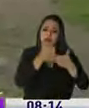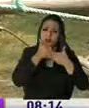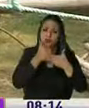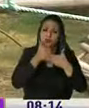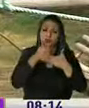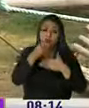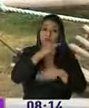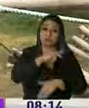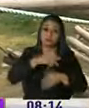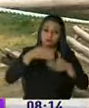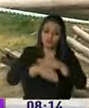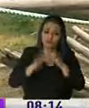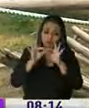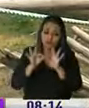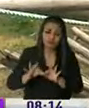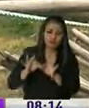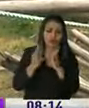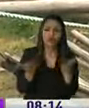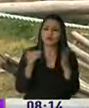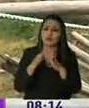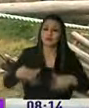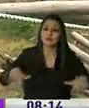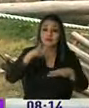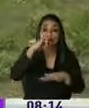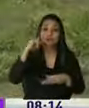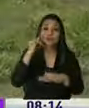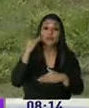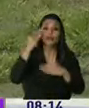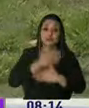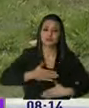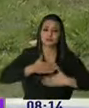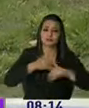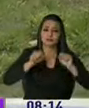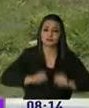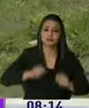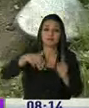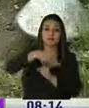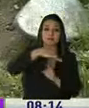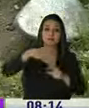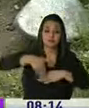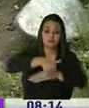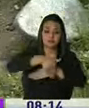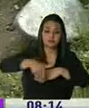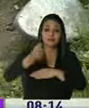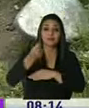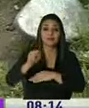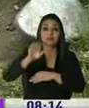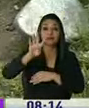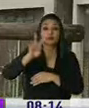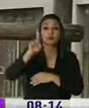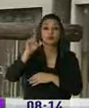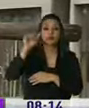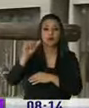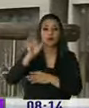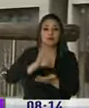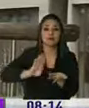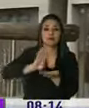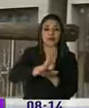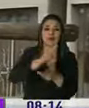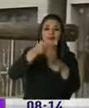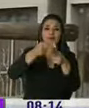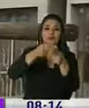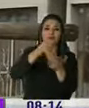intervenido y vuelva a ser un sitio de encuentro de pequeños y grandes. El parque está ubicado en el pasaje S41A del barrio Proyecto